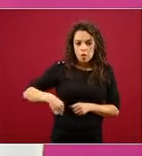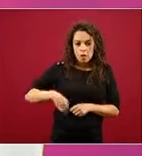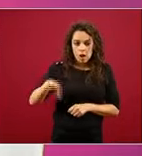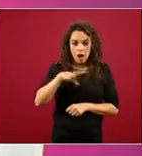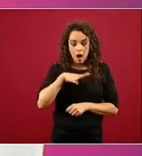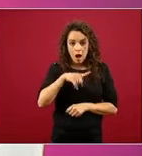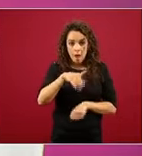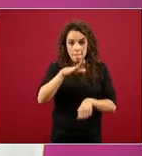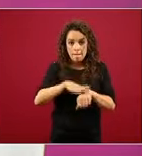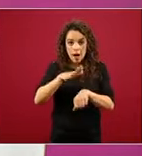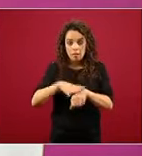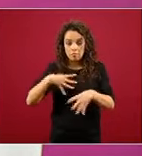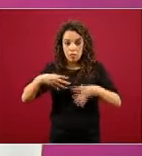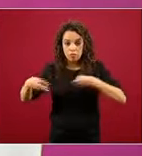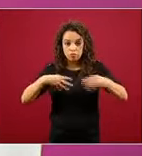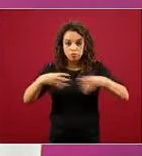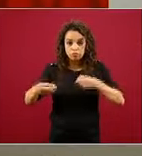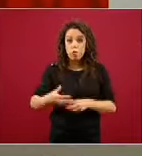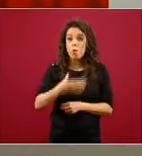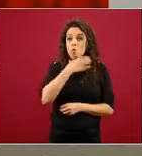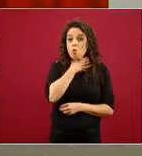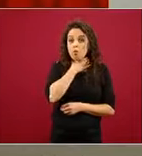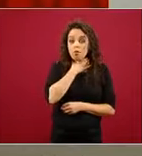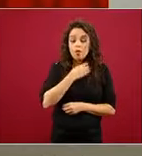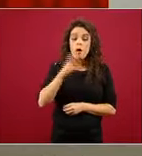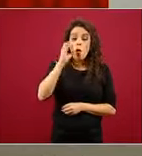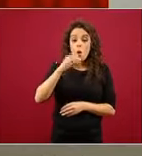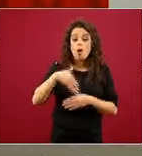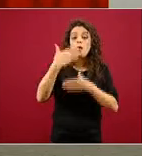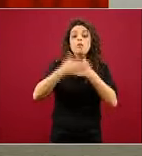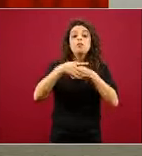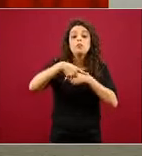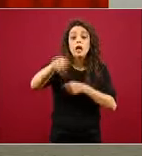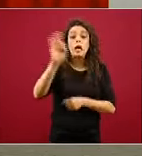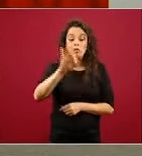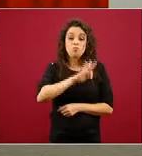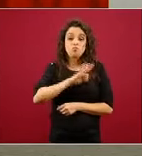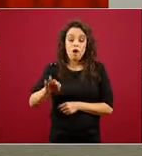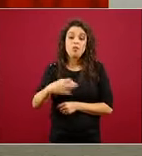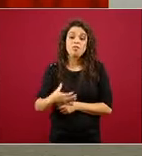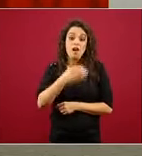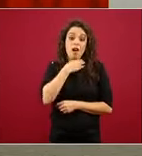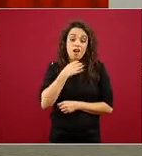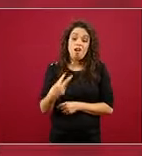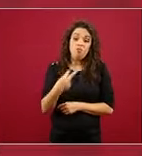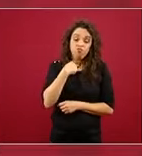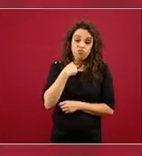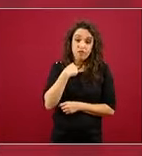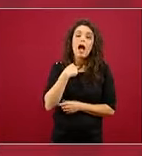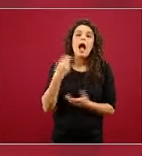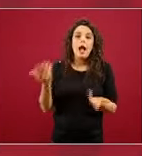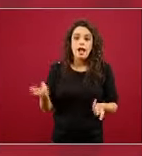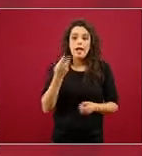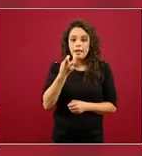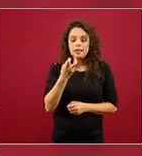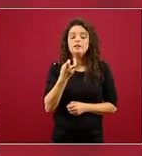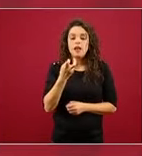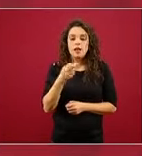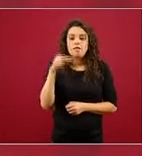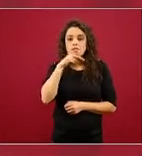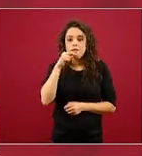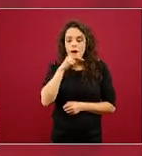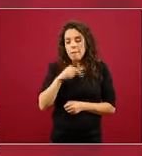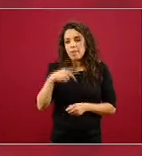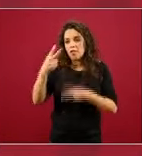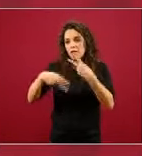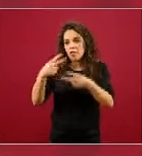están teniendo ya una saturación o tienen el riesgo en los siguientes días de que esto ocurra, y entonces se trabaja rápidamente. Y es